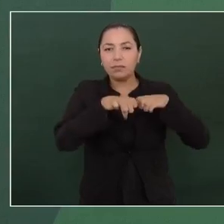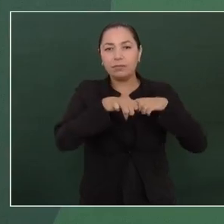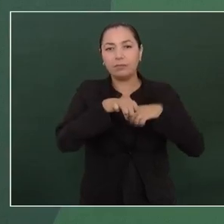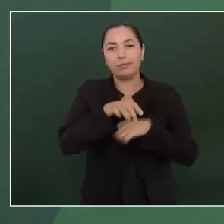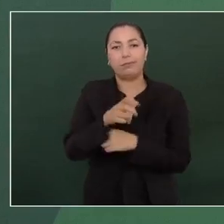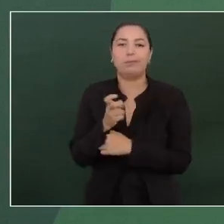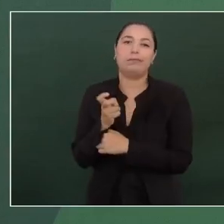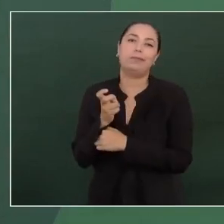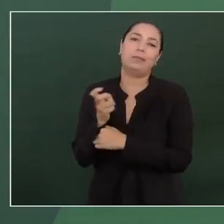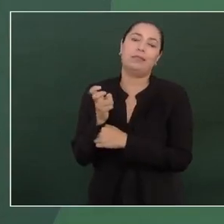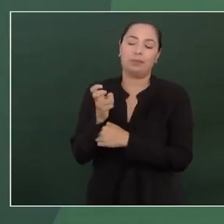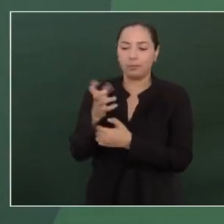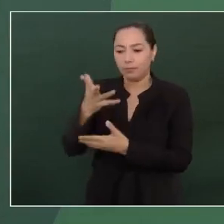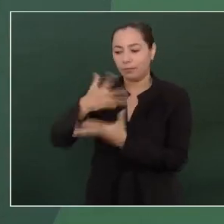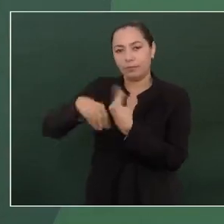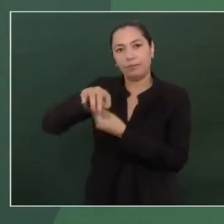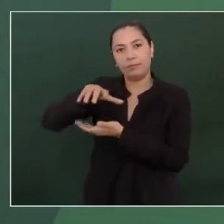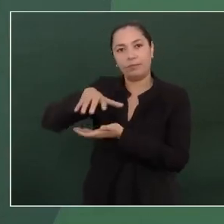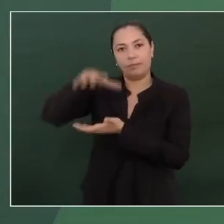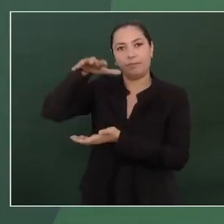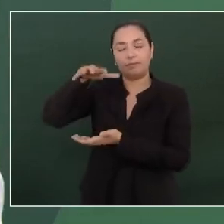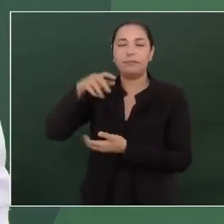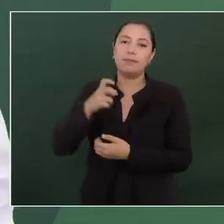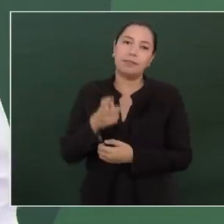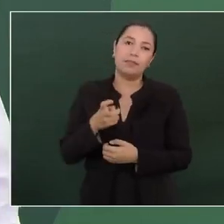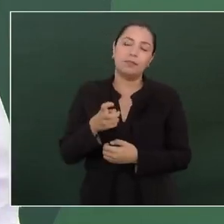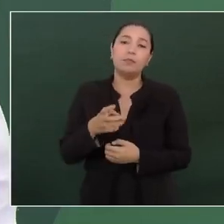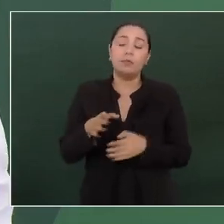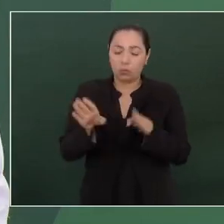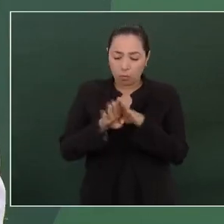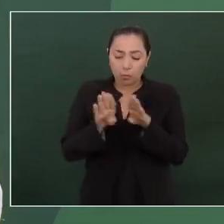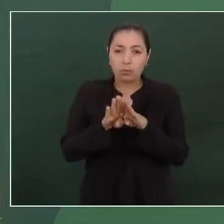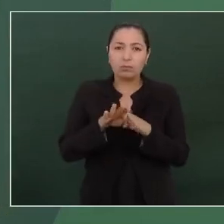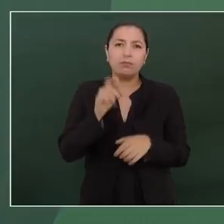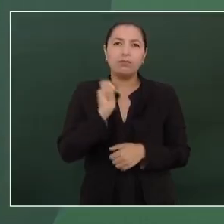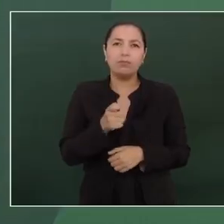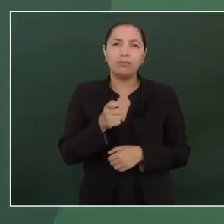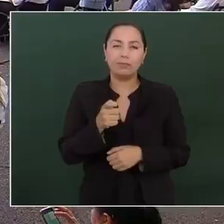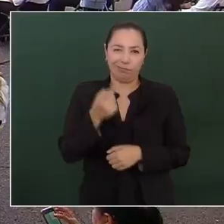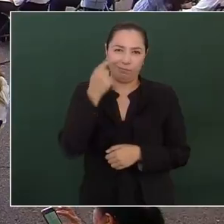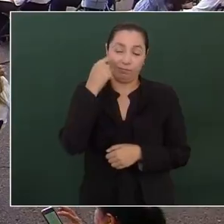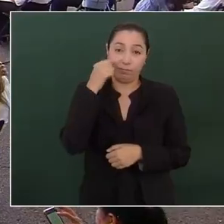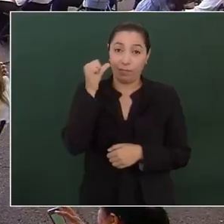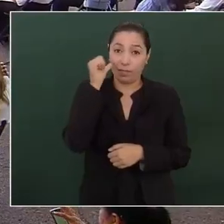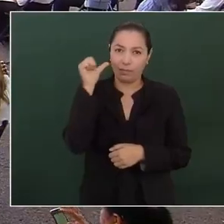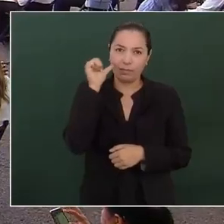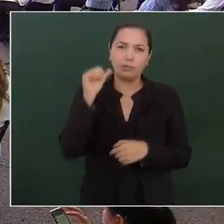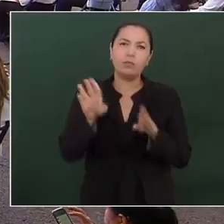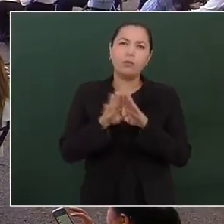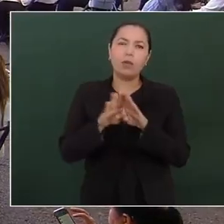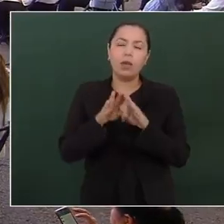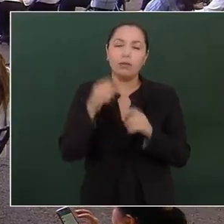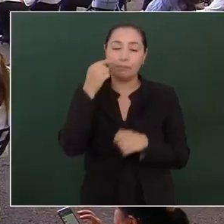¿Quieren ver cómo estuvo la recaudación ayer? ¿Cómo estamos?